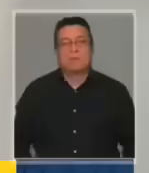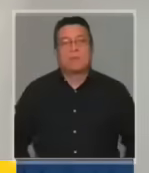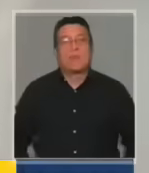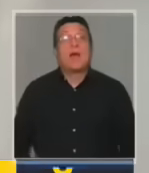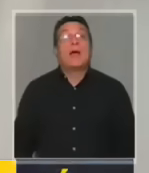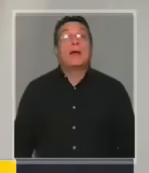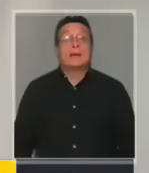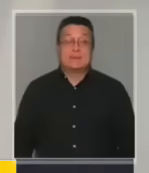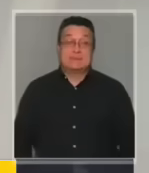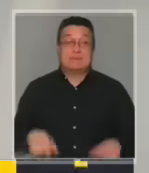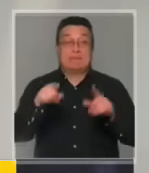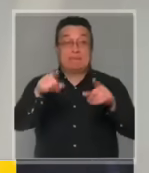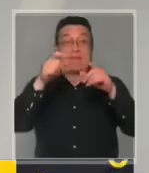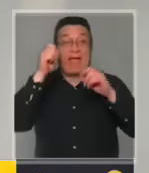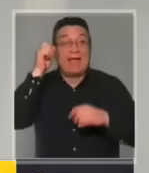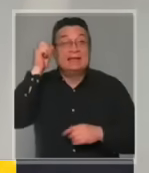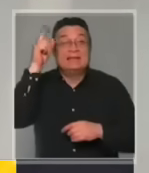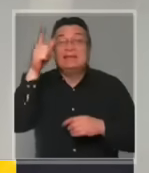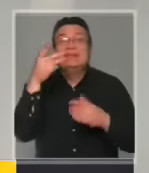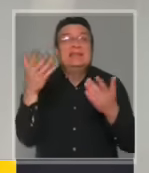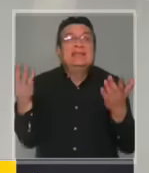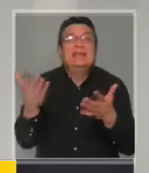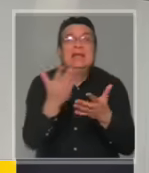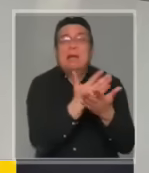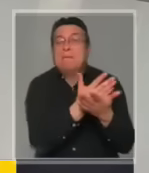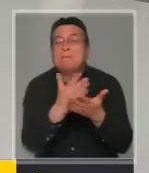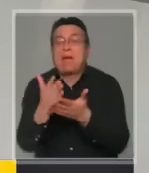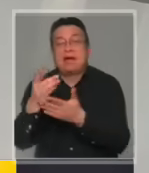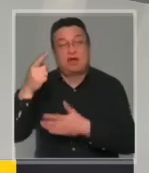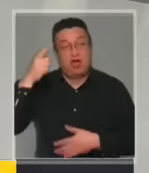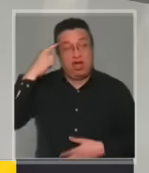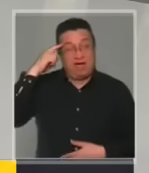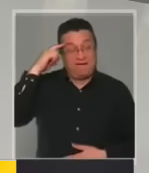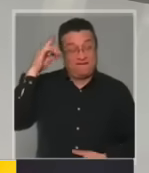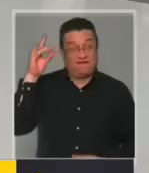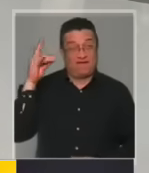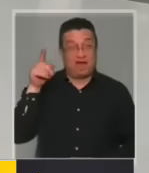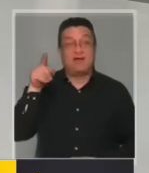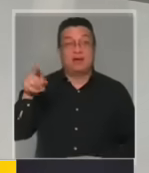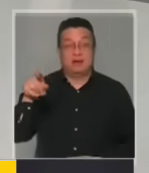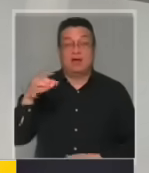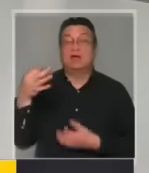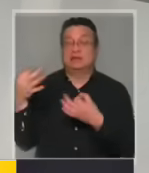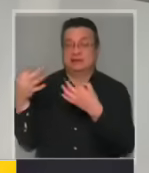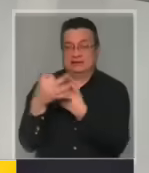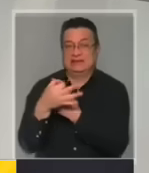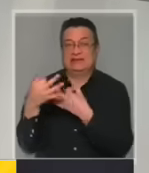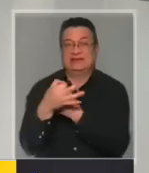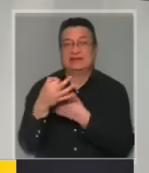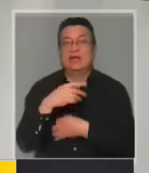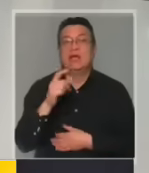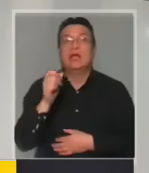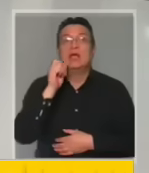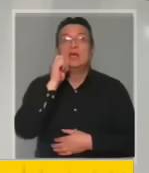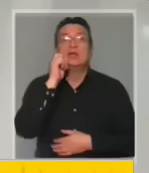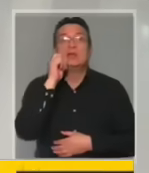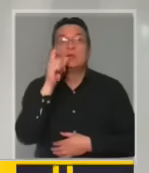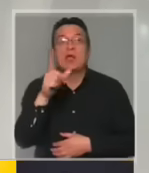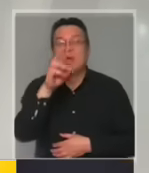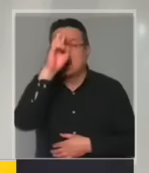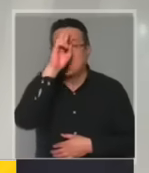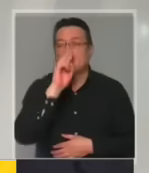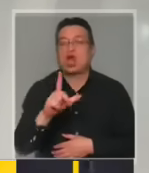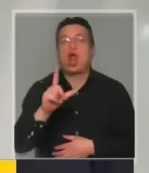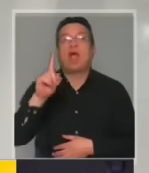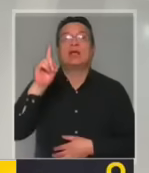Bueno, para entender qué es lo que sucede en Bolivia, Nicole nos puede explicar bien qué rol juega cada uno de estos personajes que